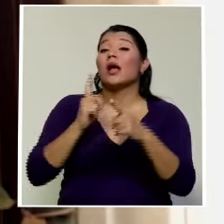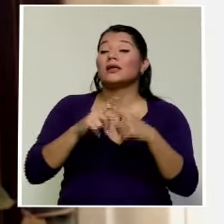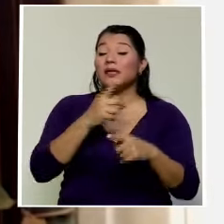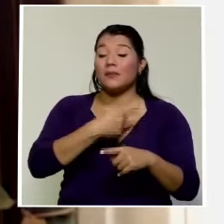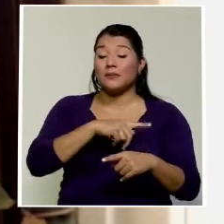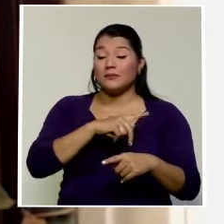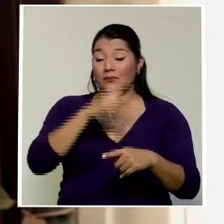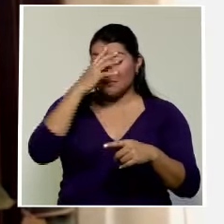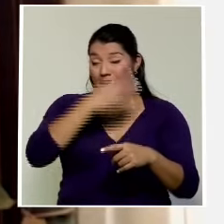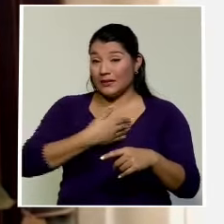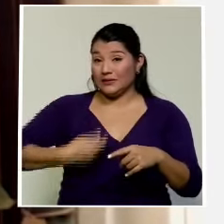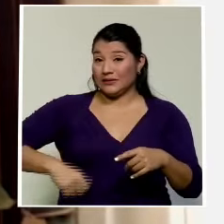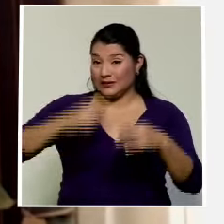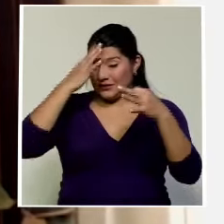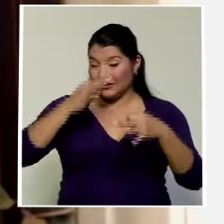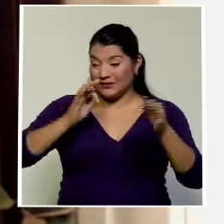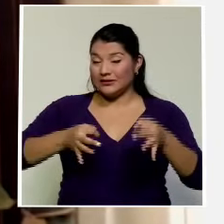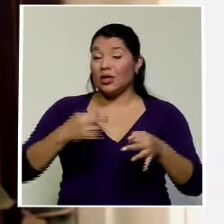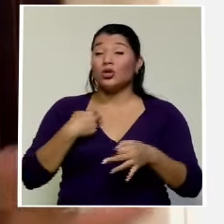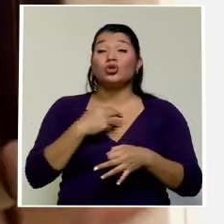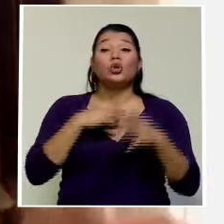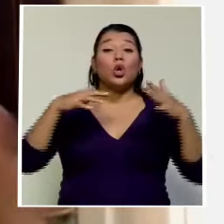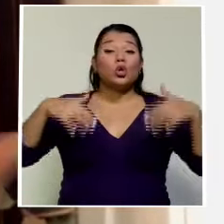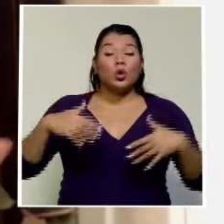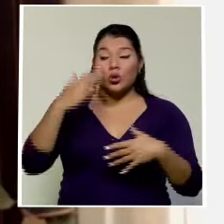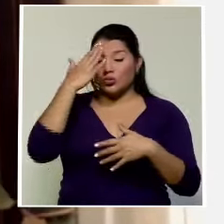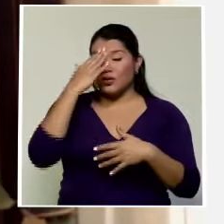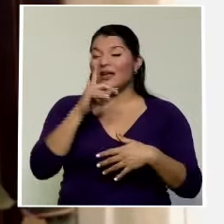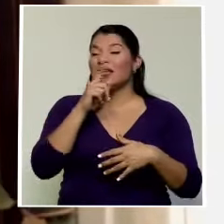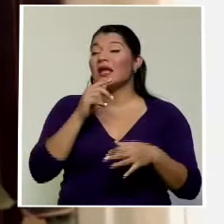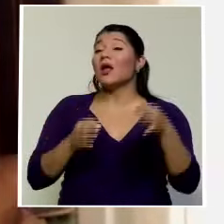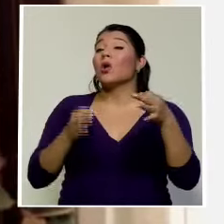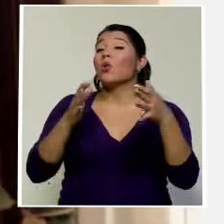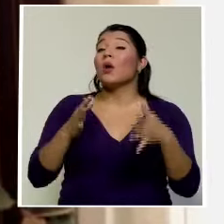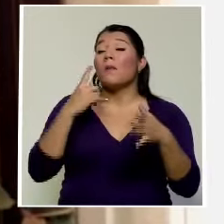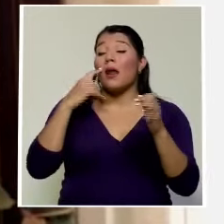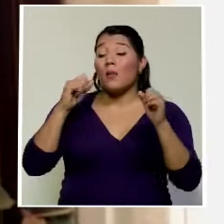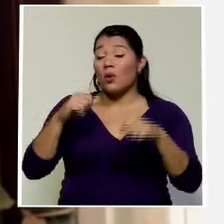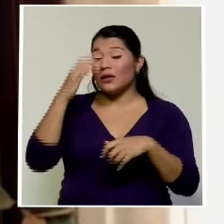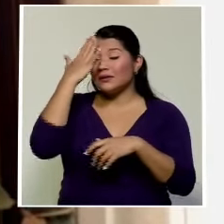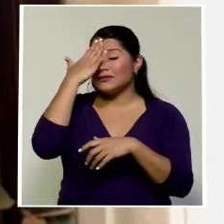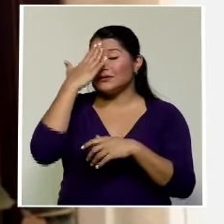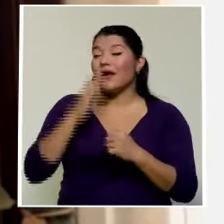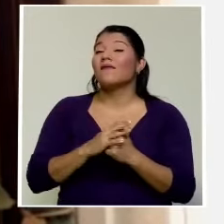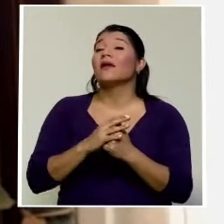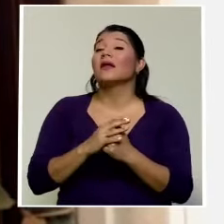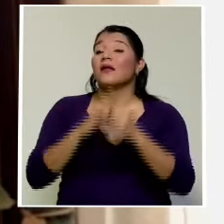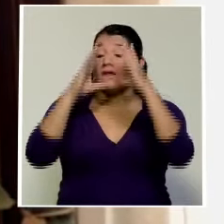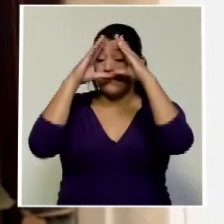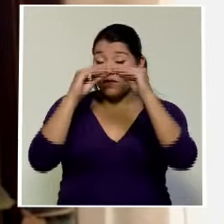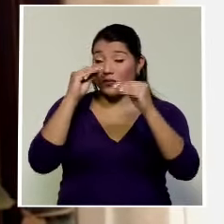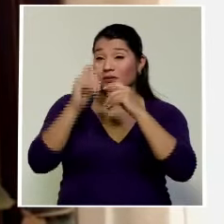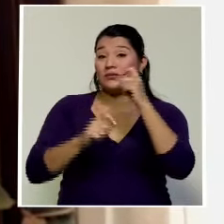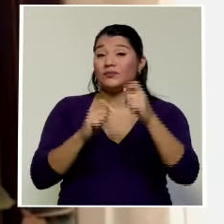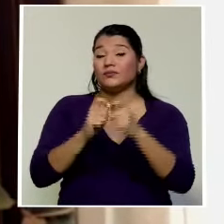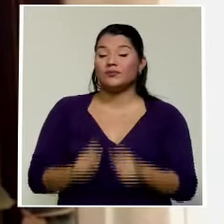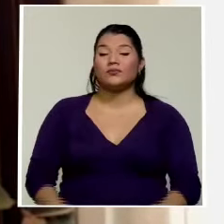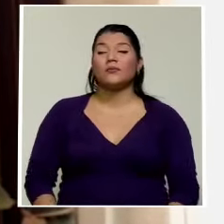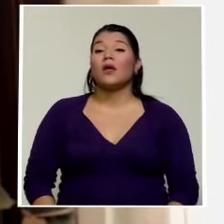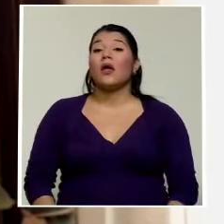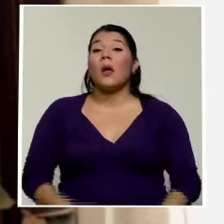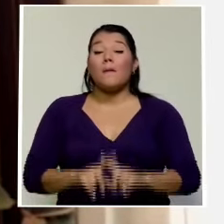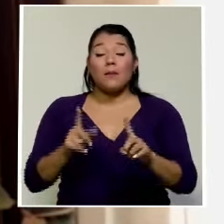excepcional. No conocemos la fundamentación de la jueza para ver cuáles son los bienes jurídicos concretos que está tutelando aquí, pero